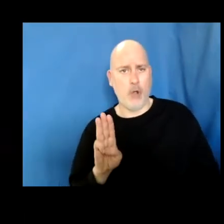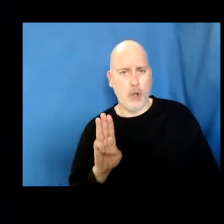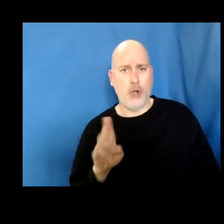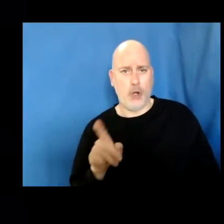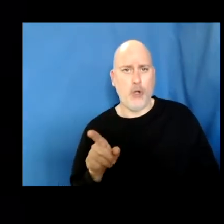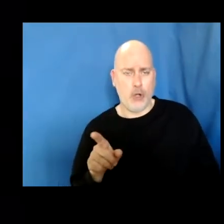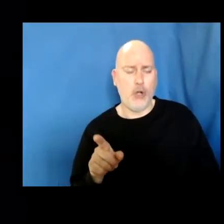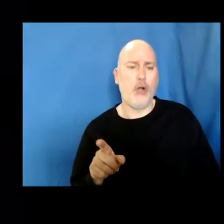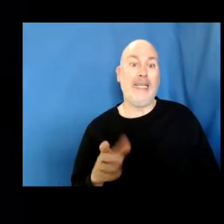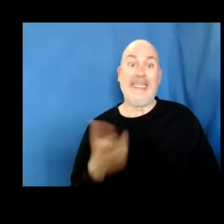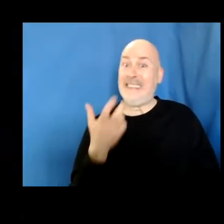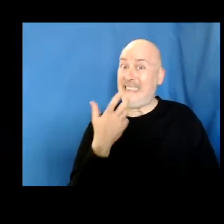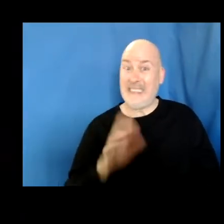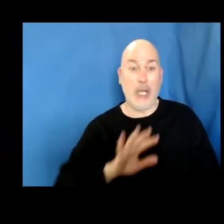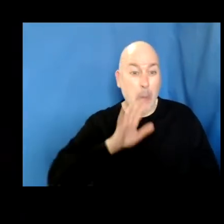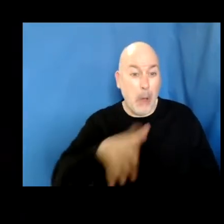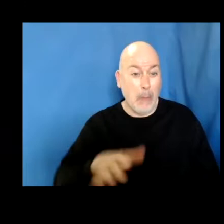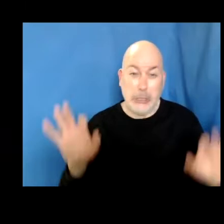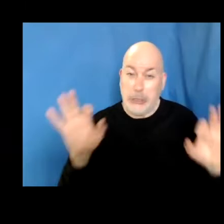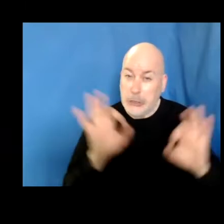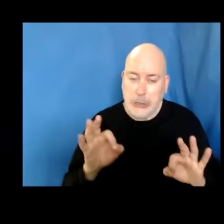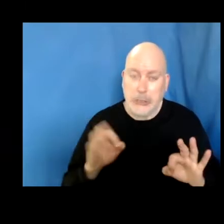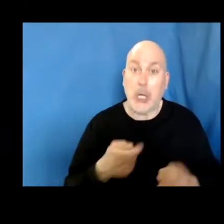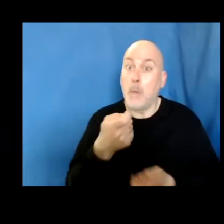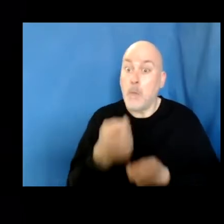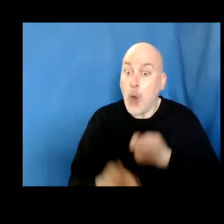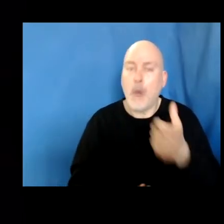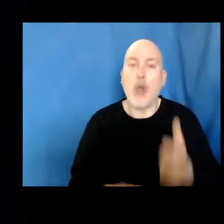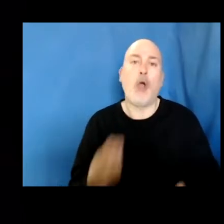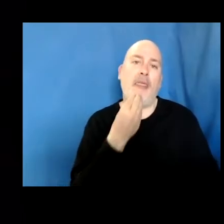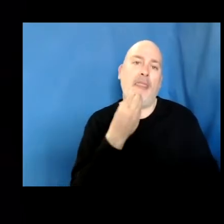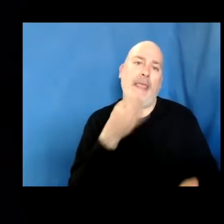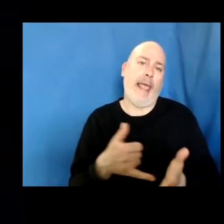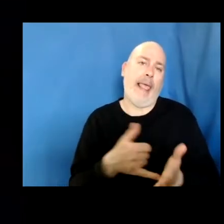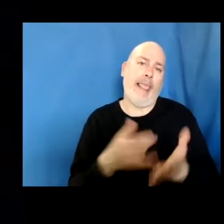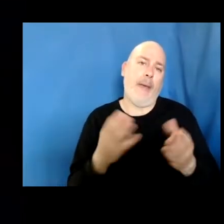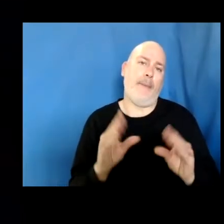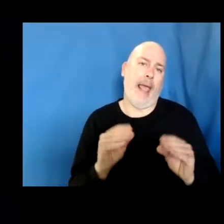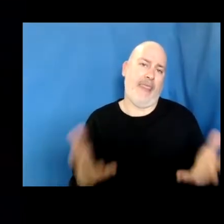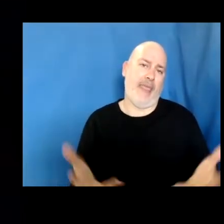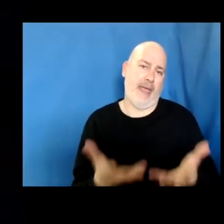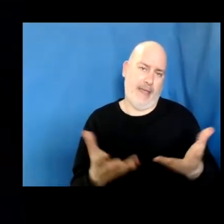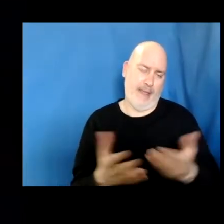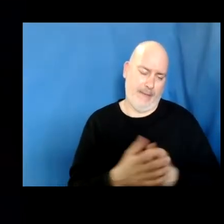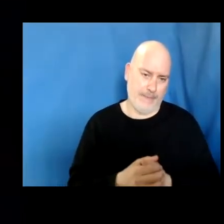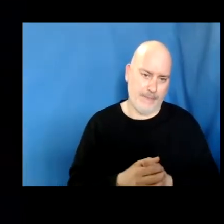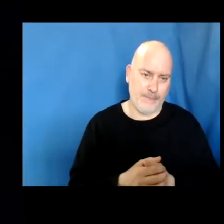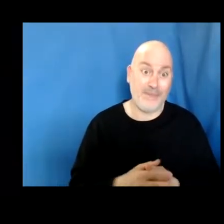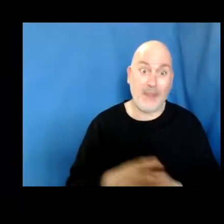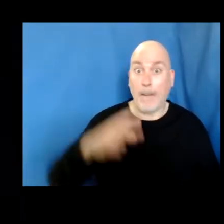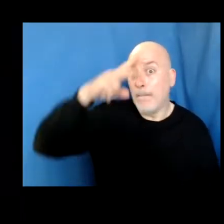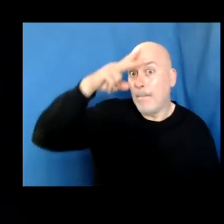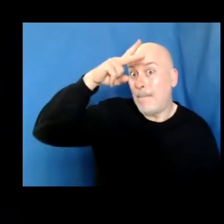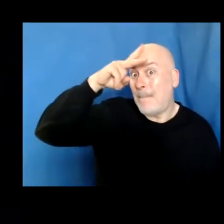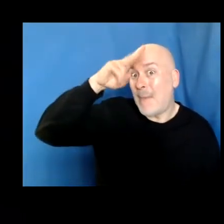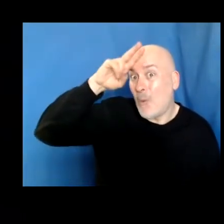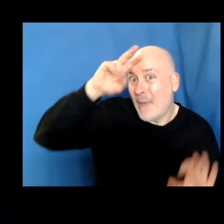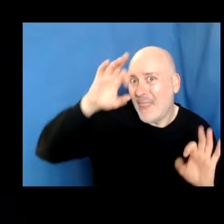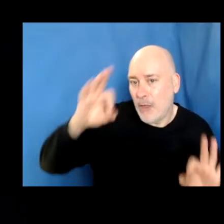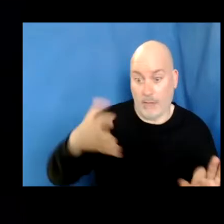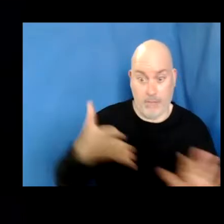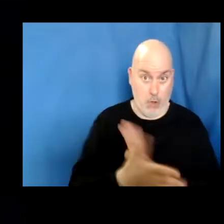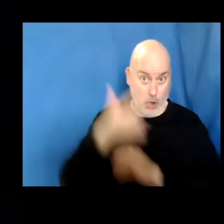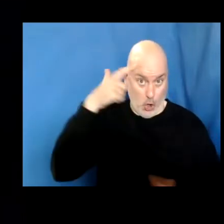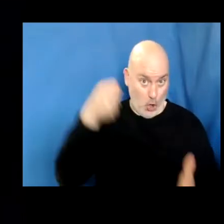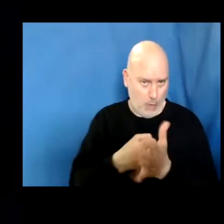y si no presenta vómitos, poco a poco ofrecer una dieta blanda. ¿Cuándo nos tenemos que preocupar después de un traumatismo